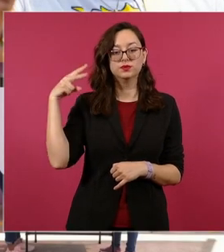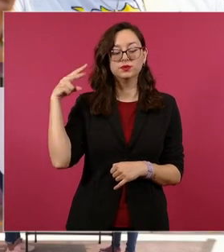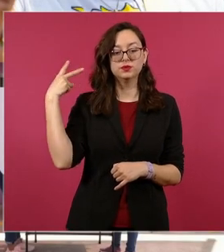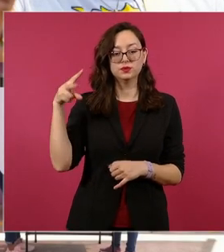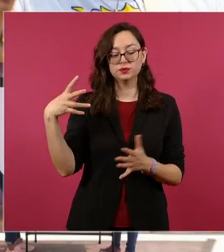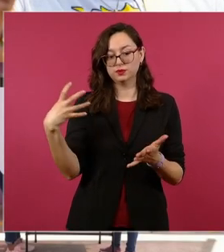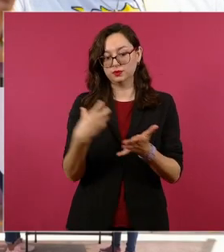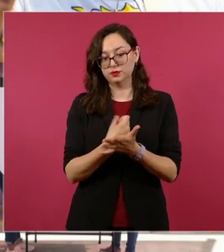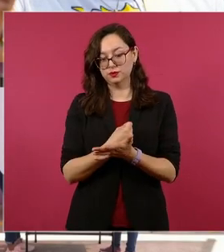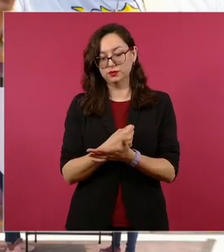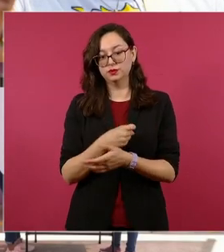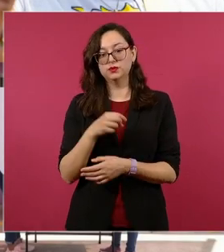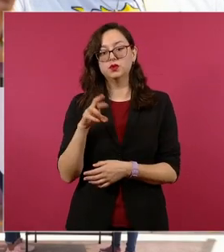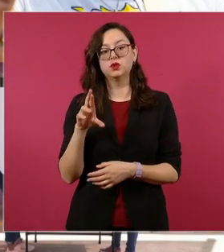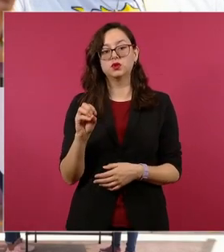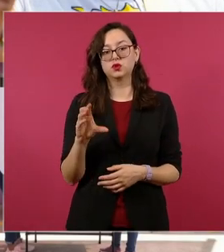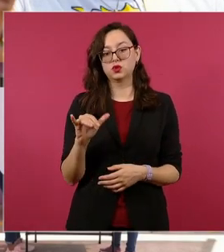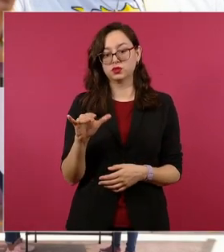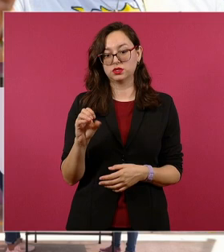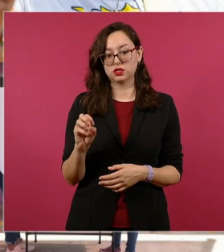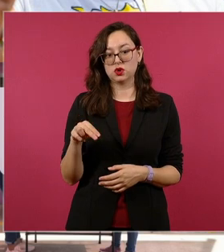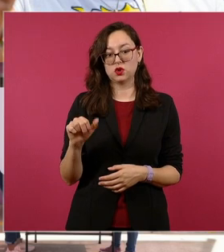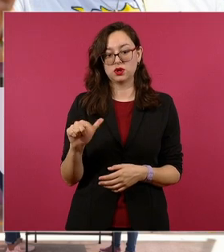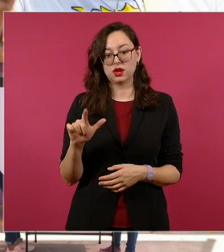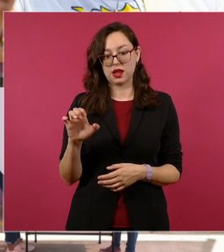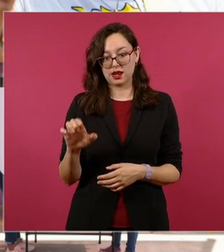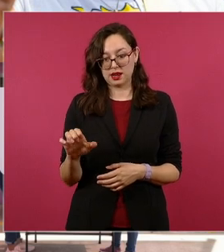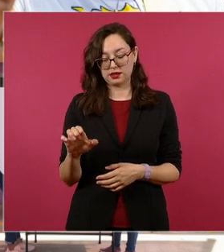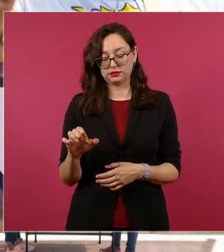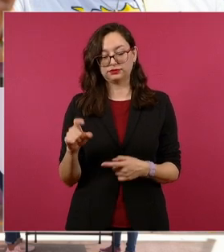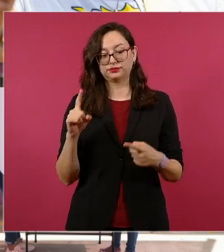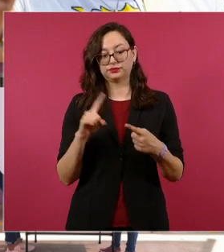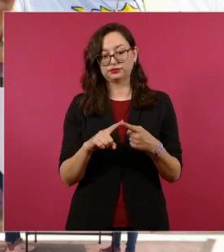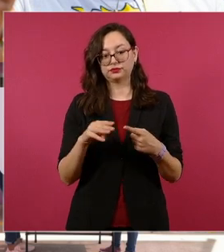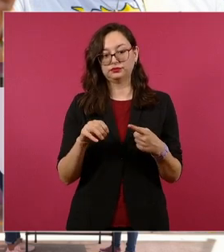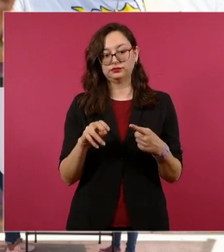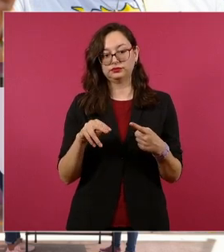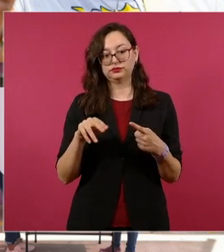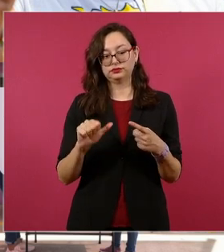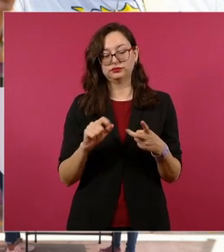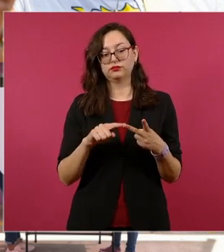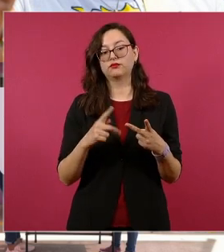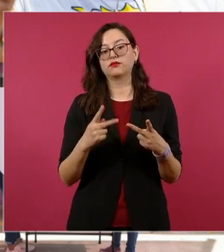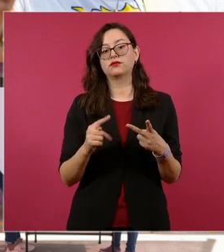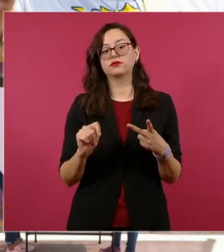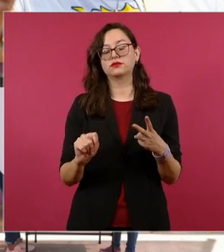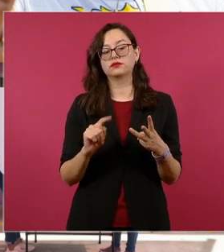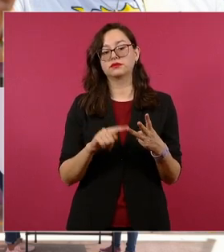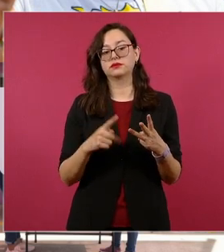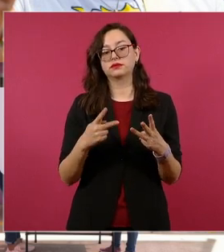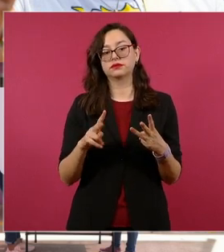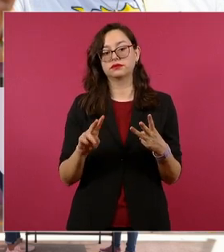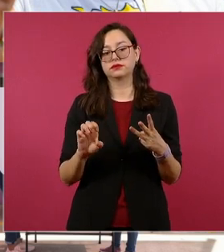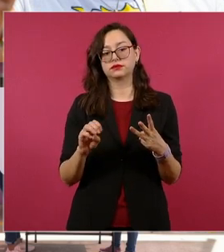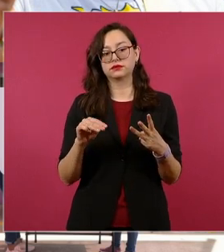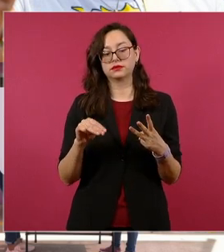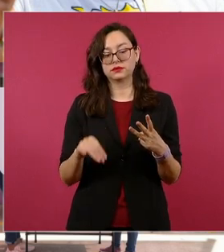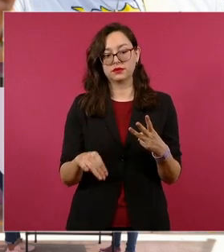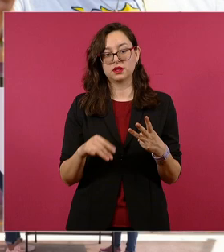para Rocío Nale por la coalición Morena PT Verde, en un porcentaje de